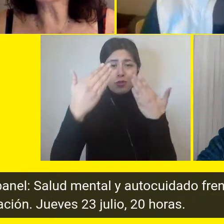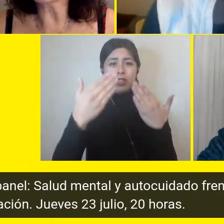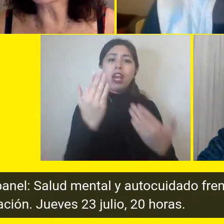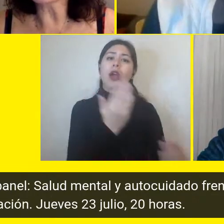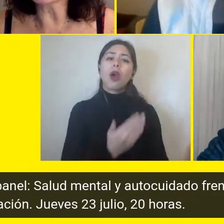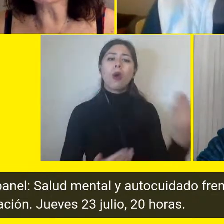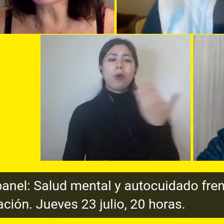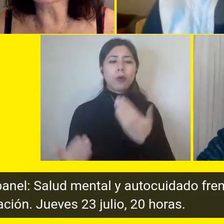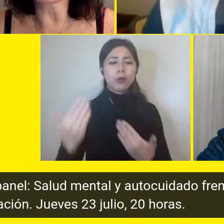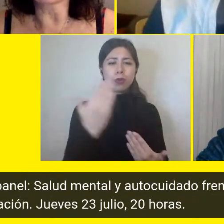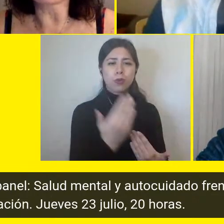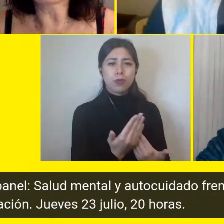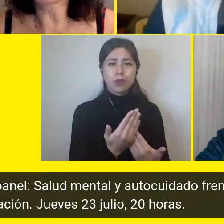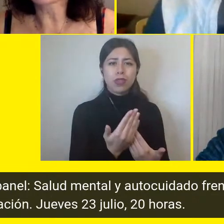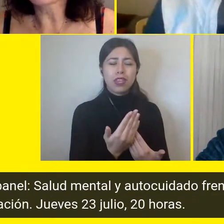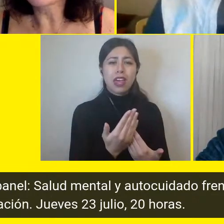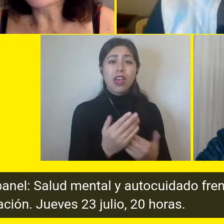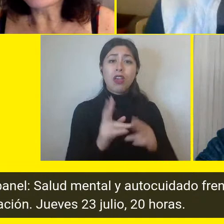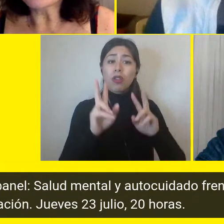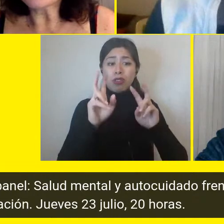al abuso y la discriminación.